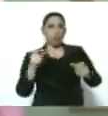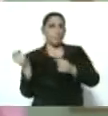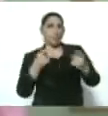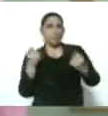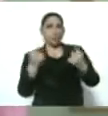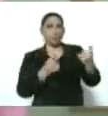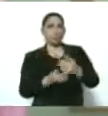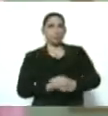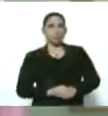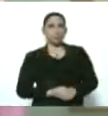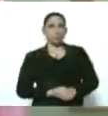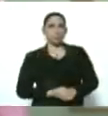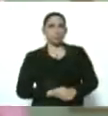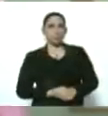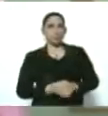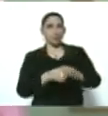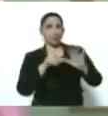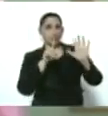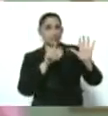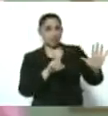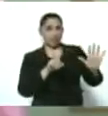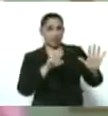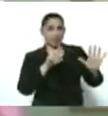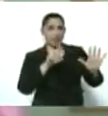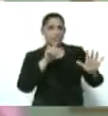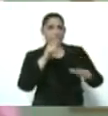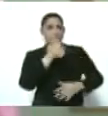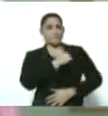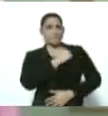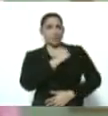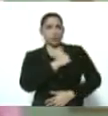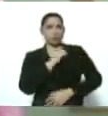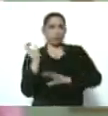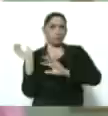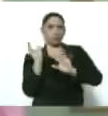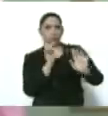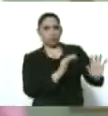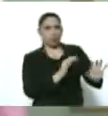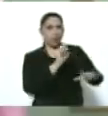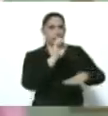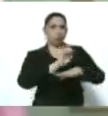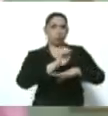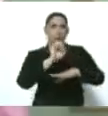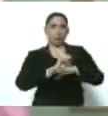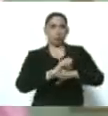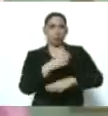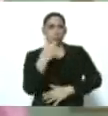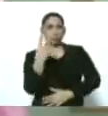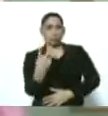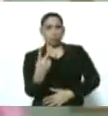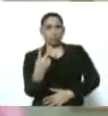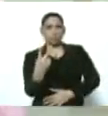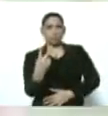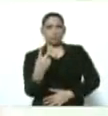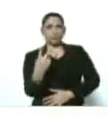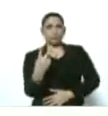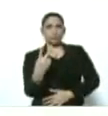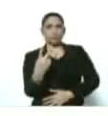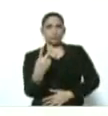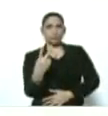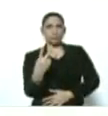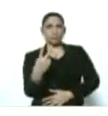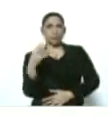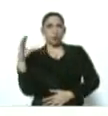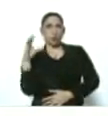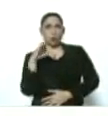importados, 6 de ellos de compatriotas que regresaron de Ecuador, 2 de venezolanos que regresaron